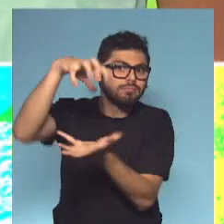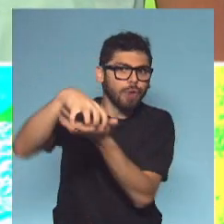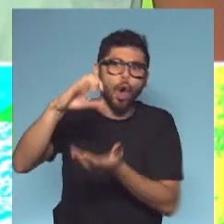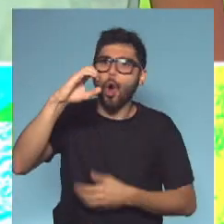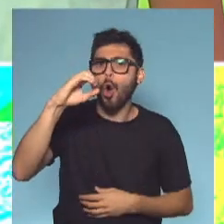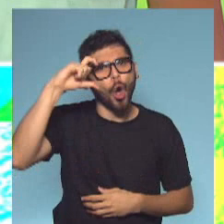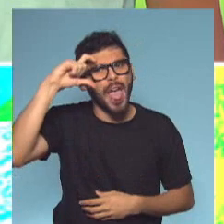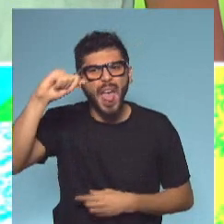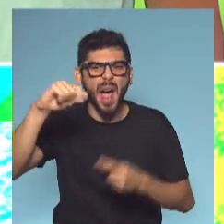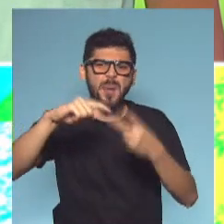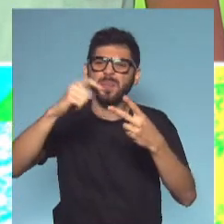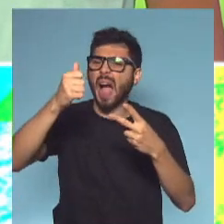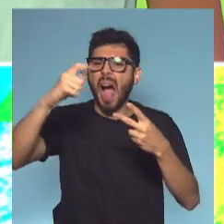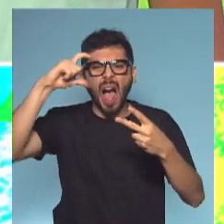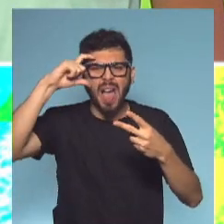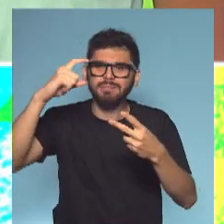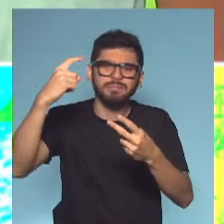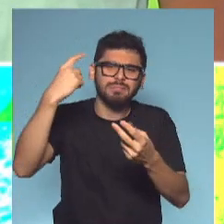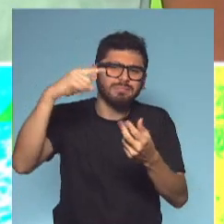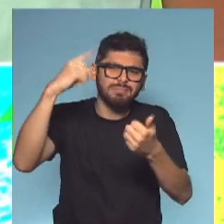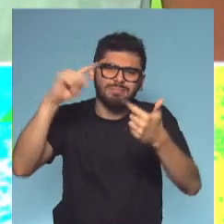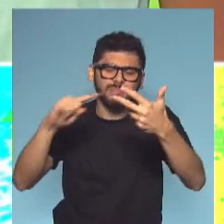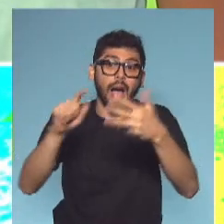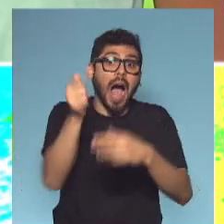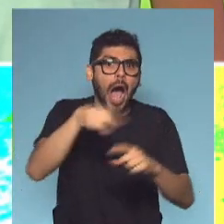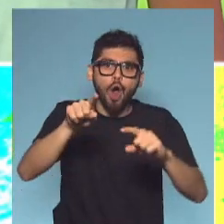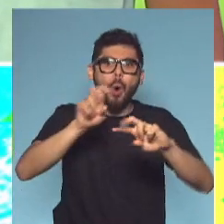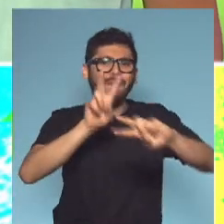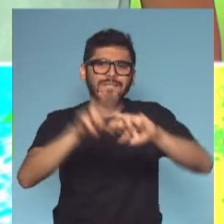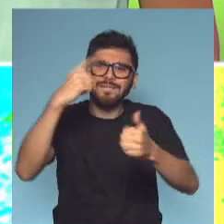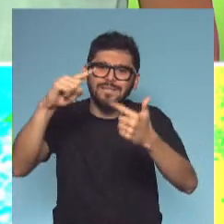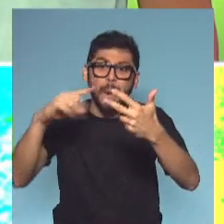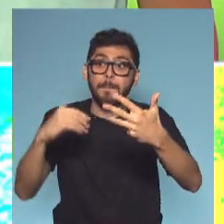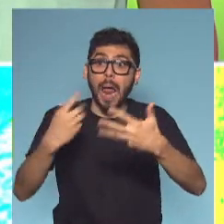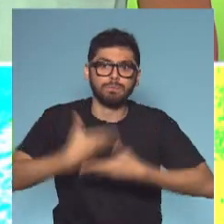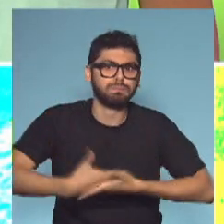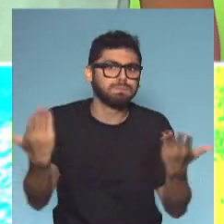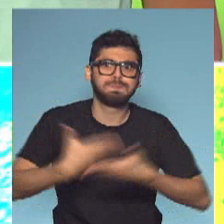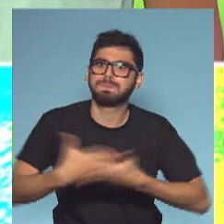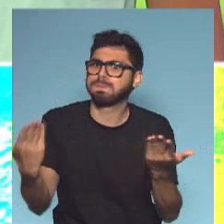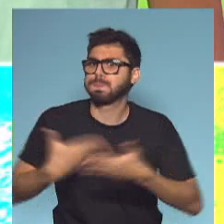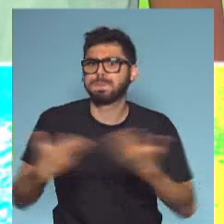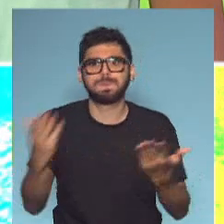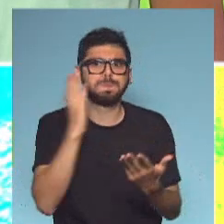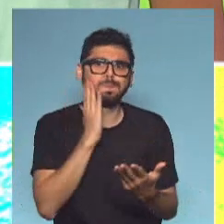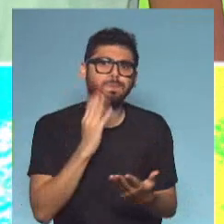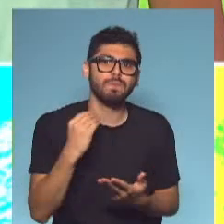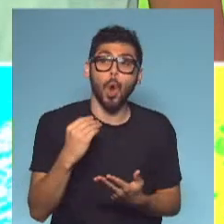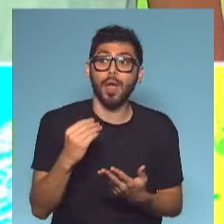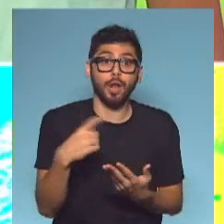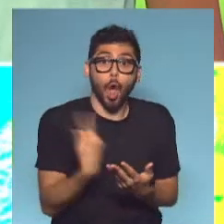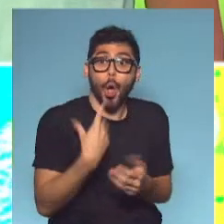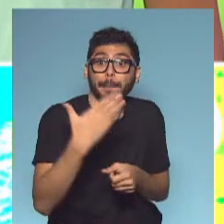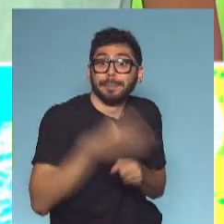la AE, para que por favor estén pendientes de todo lo que está sucediendo, porque nosotros precisamente para eso nos